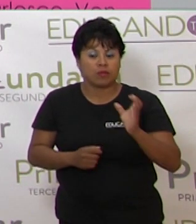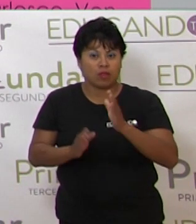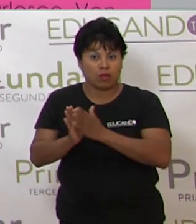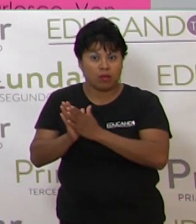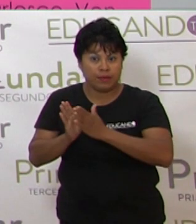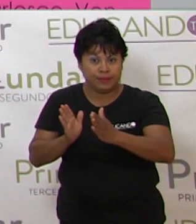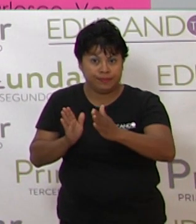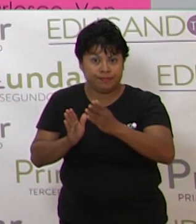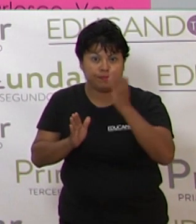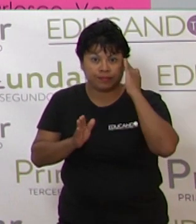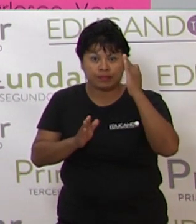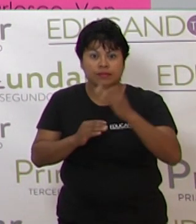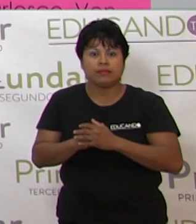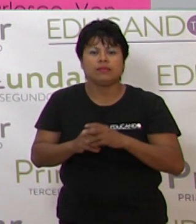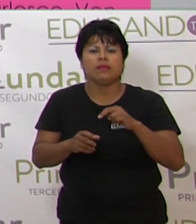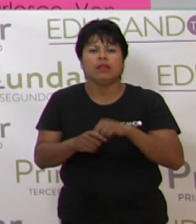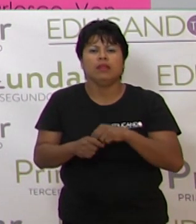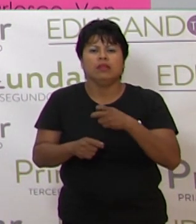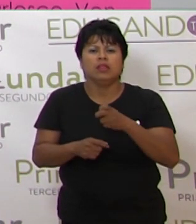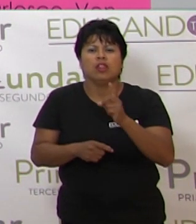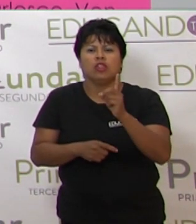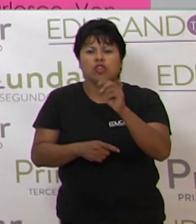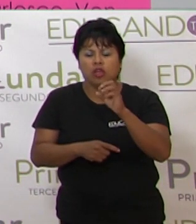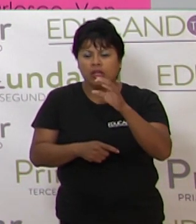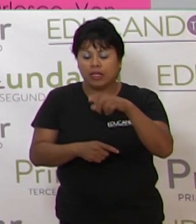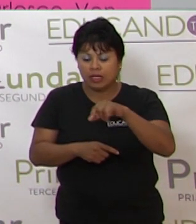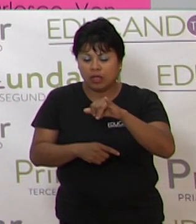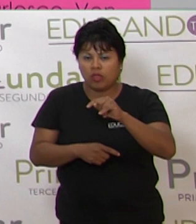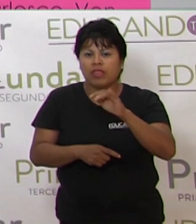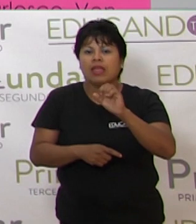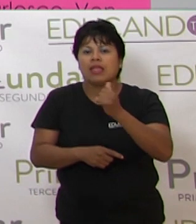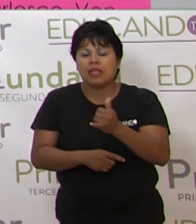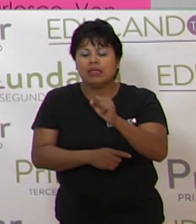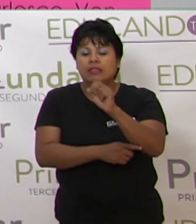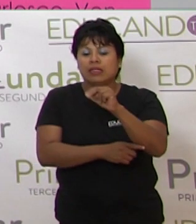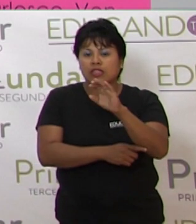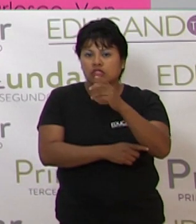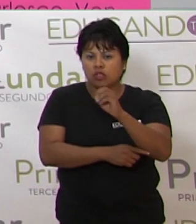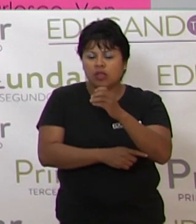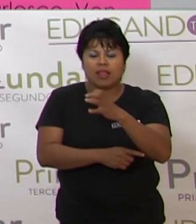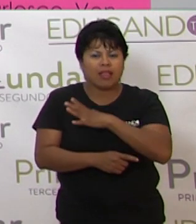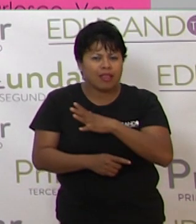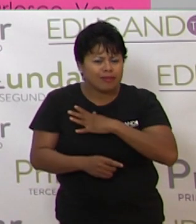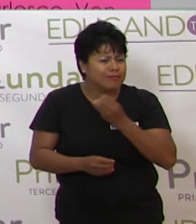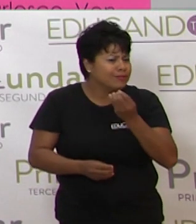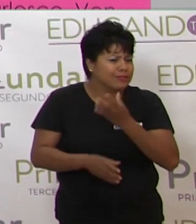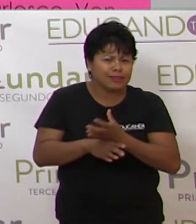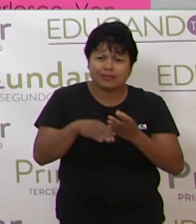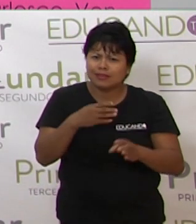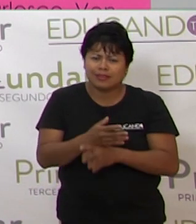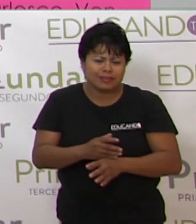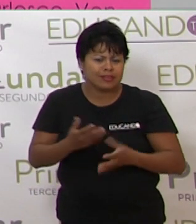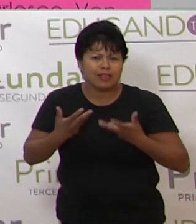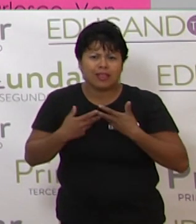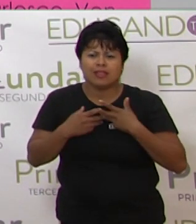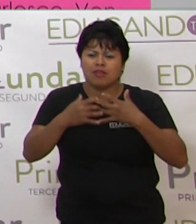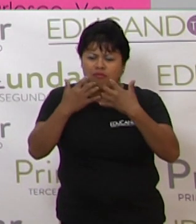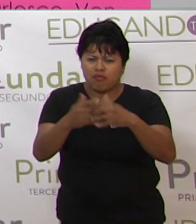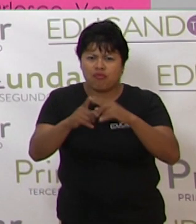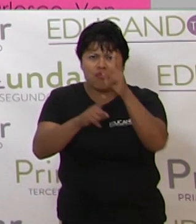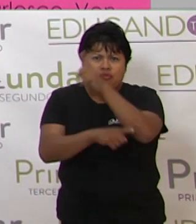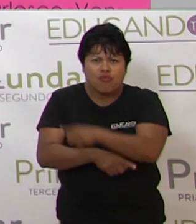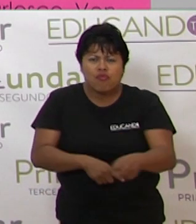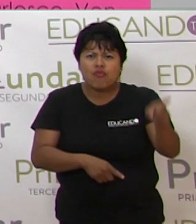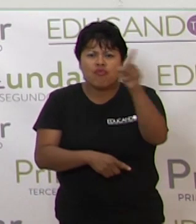Durante esas andanzas en los caminos de Don Quijote y Sancho Panza, ellos encuentran muchas aventuras, encuentran los grandes molinos de